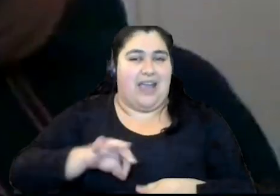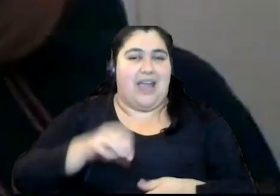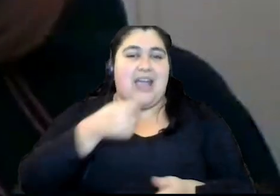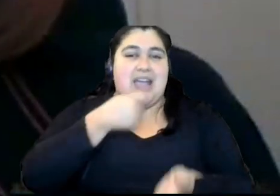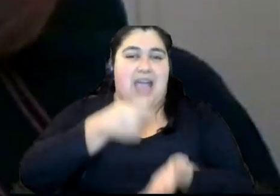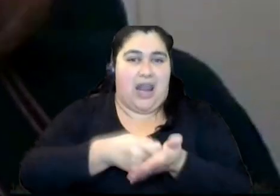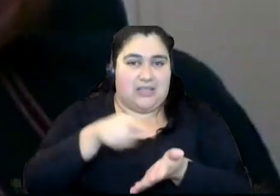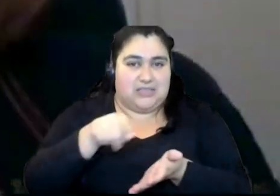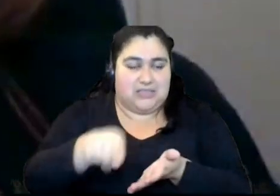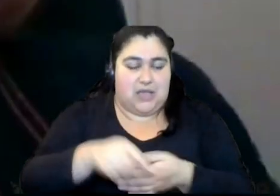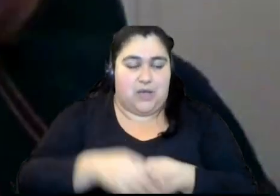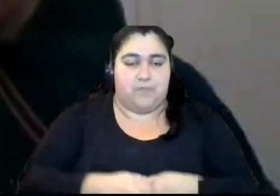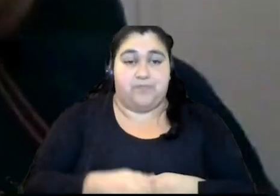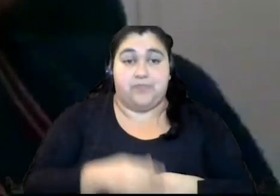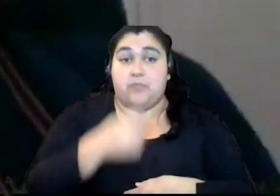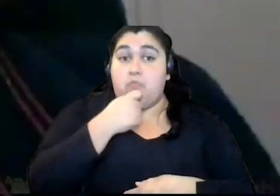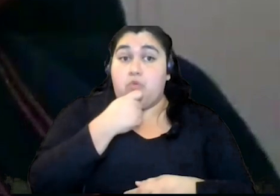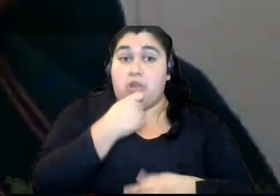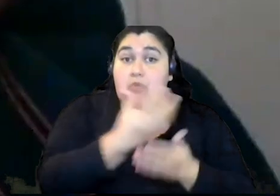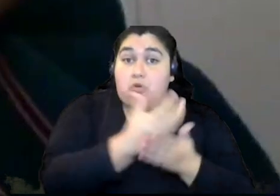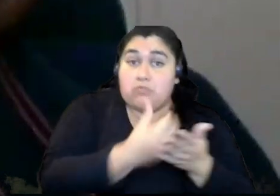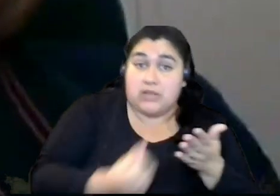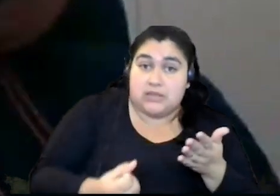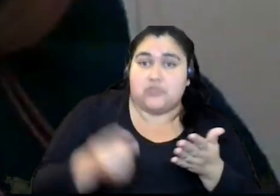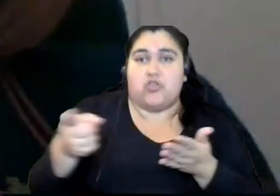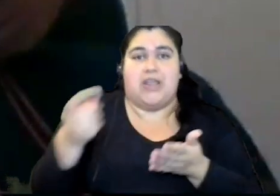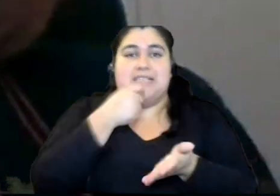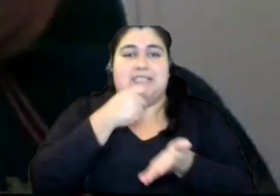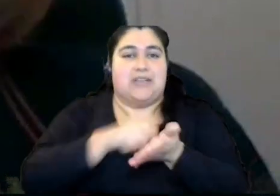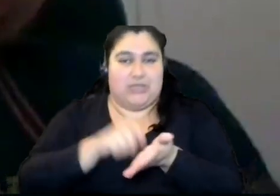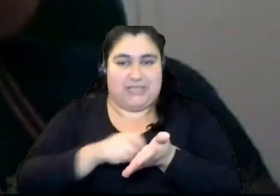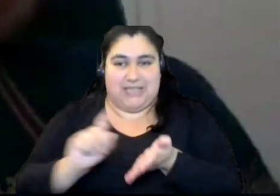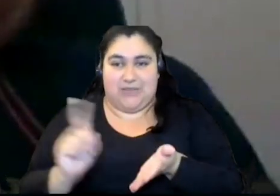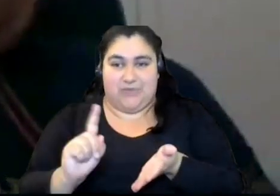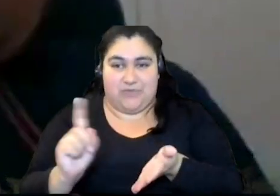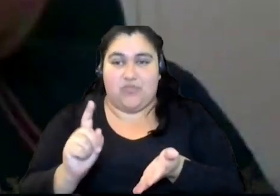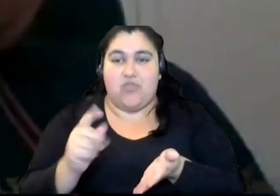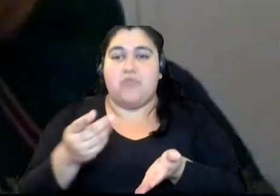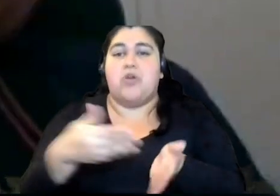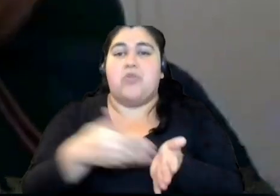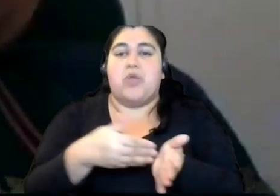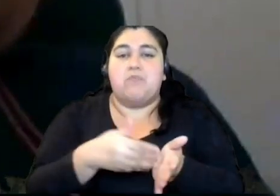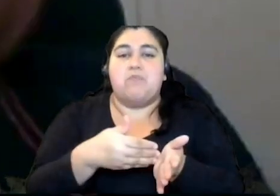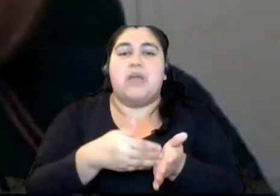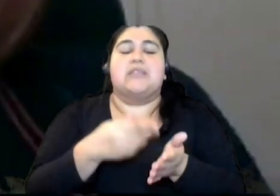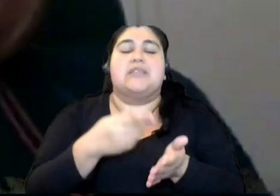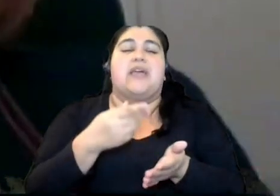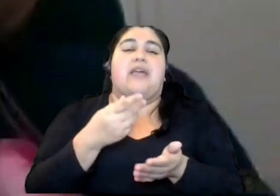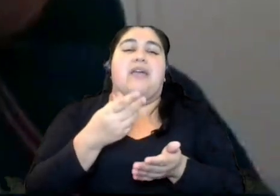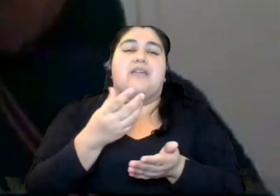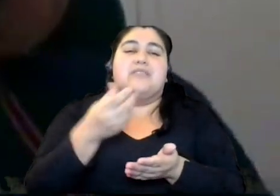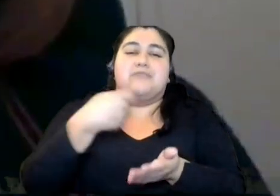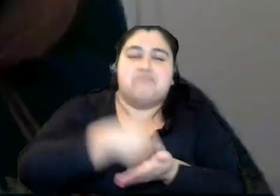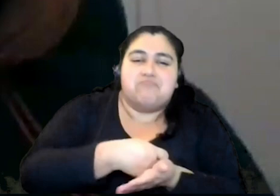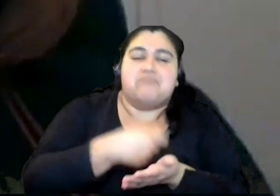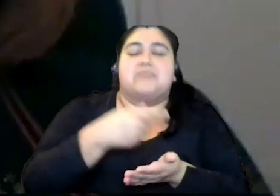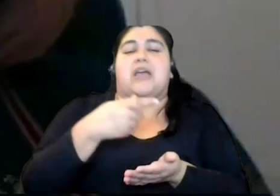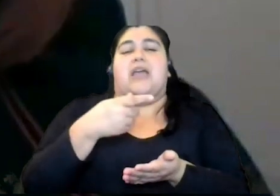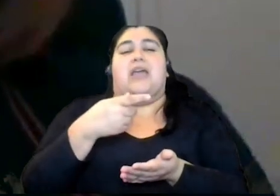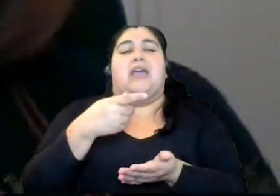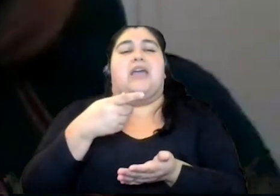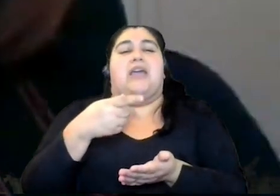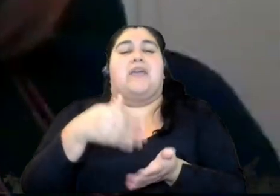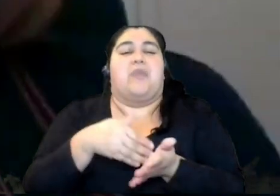está retenido no está inscripto, salvo que tenga rentas de el suelo, renta de capitales o renta